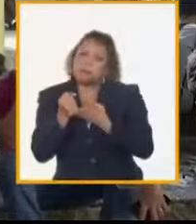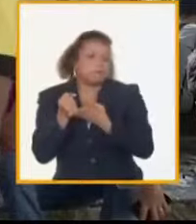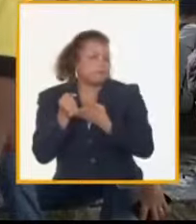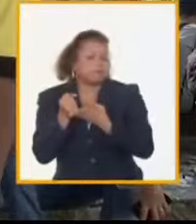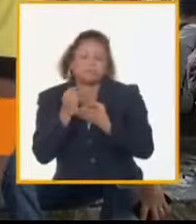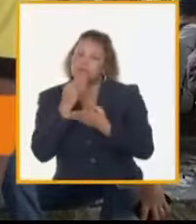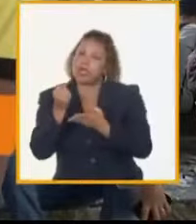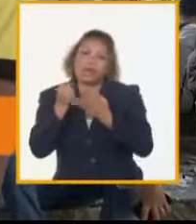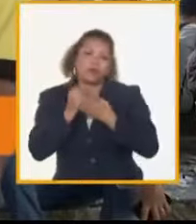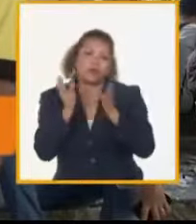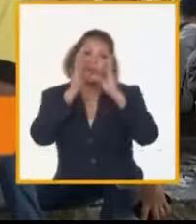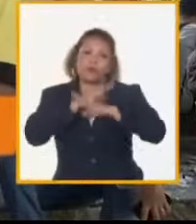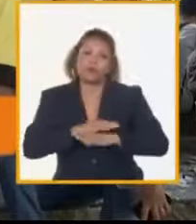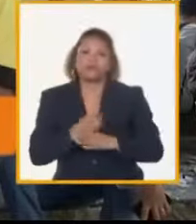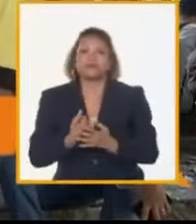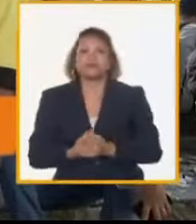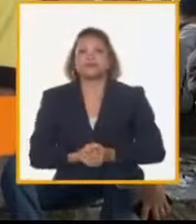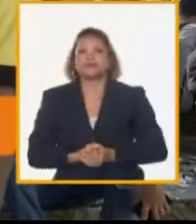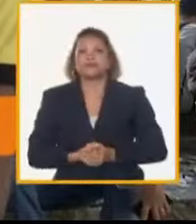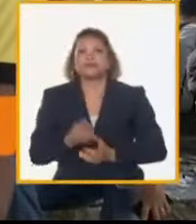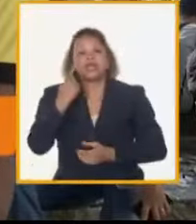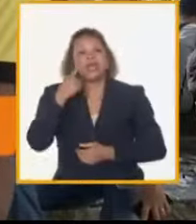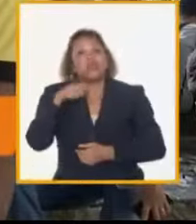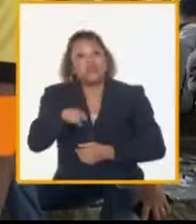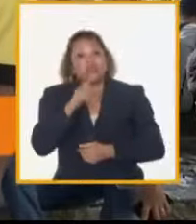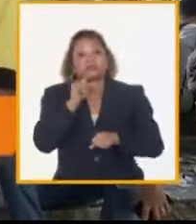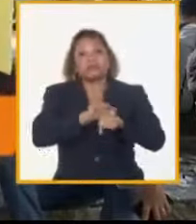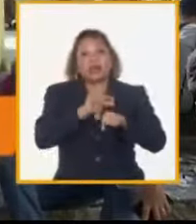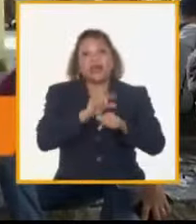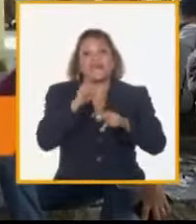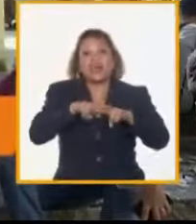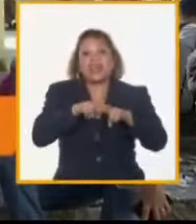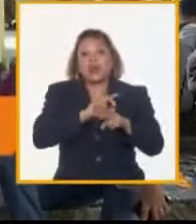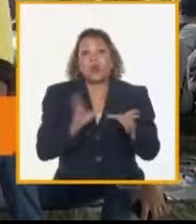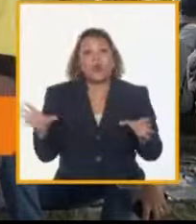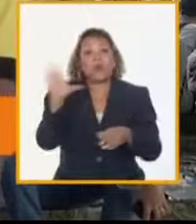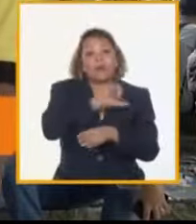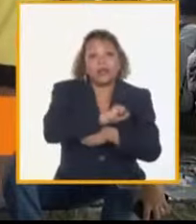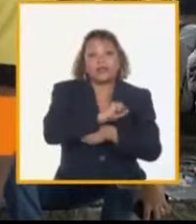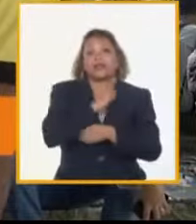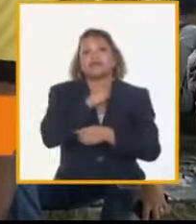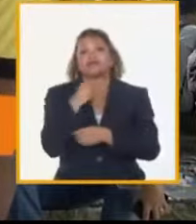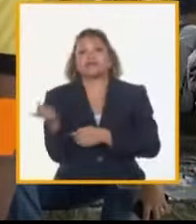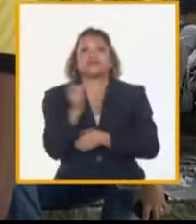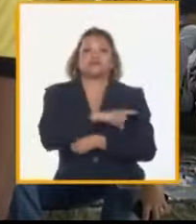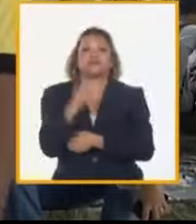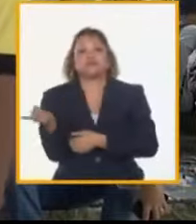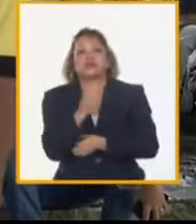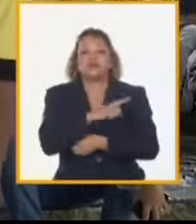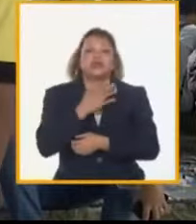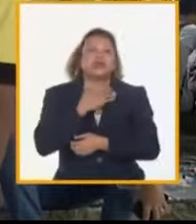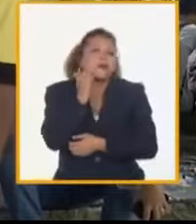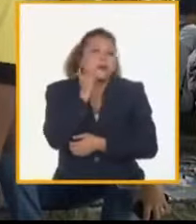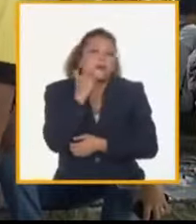mítico, esto es lo que está moviendo a La Habana completa, como aquel que dice, porque es lo más seguido, lo más seguro